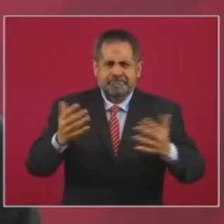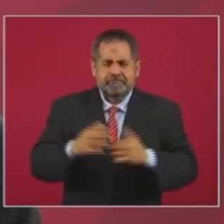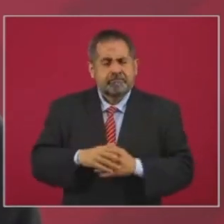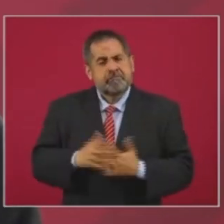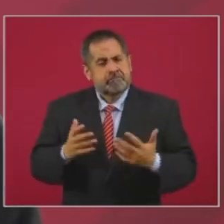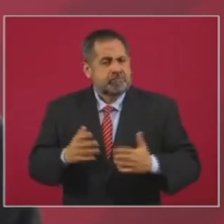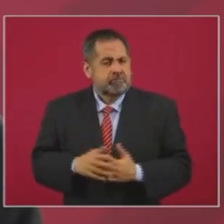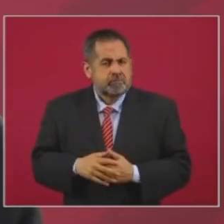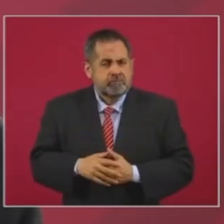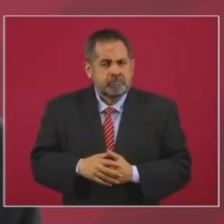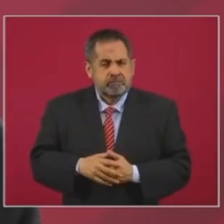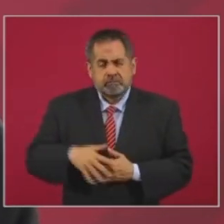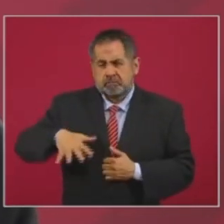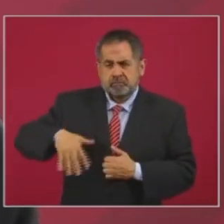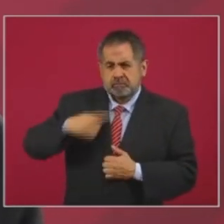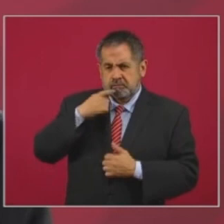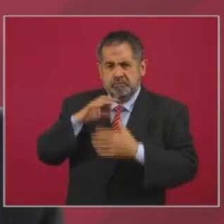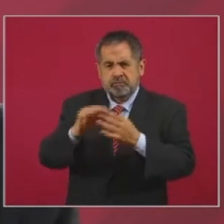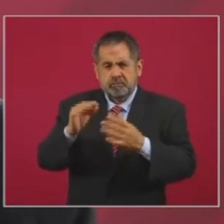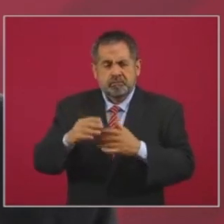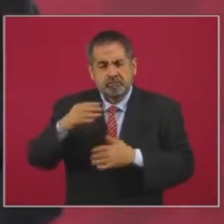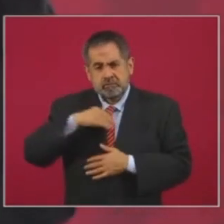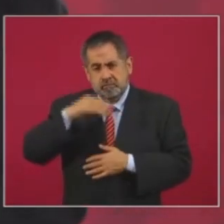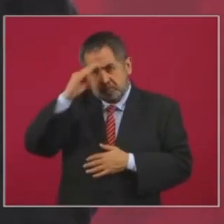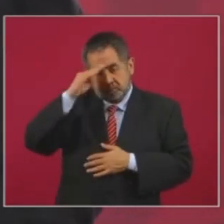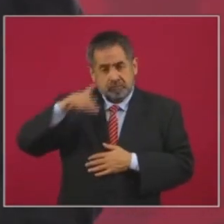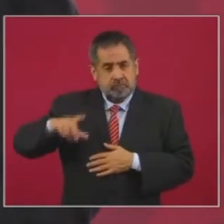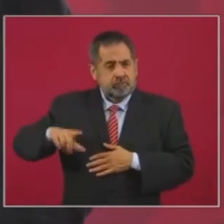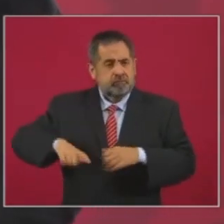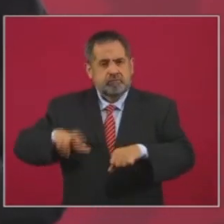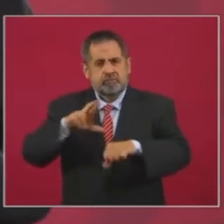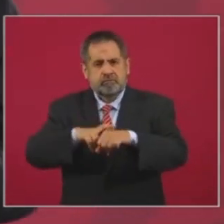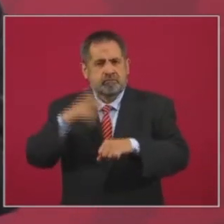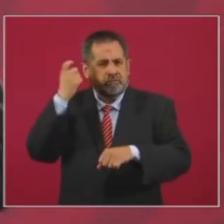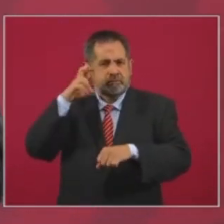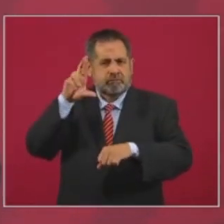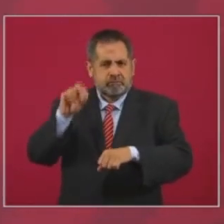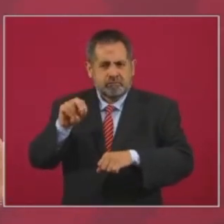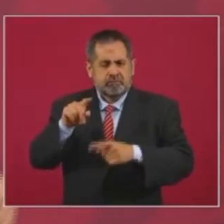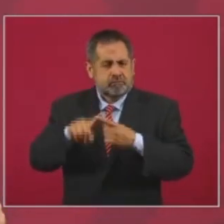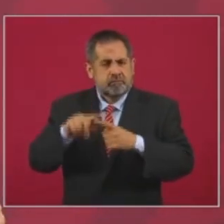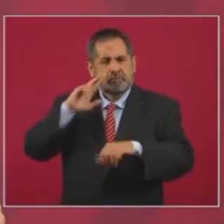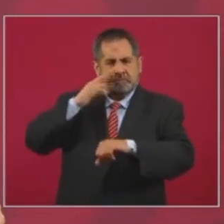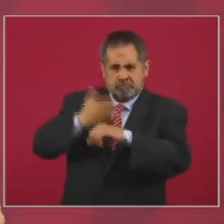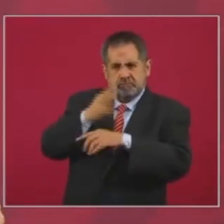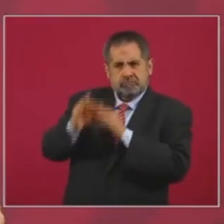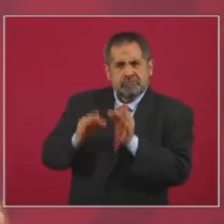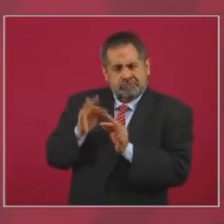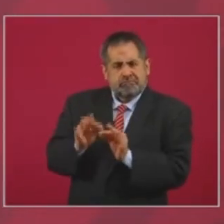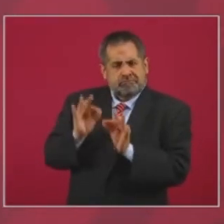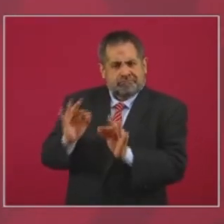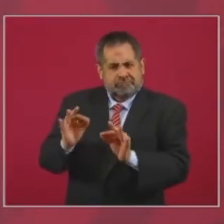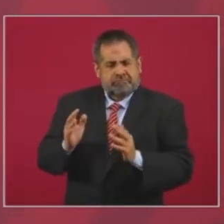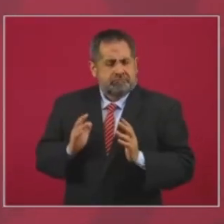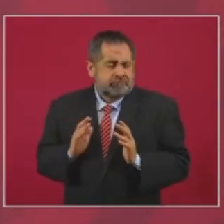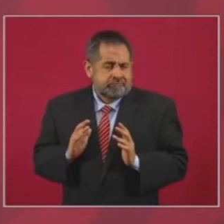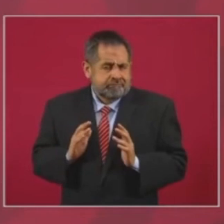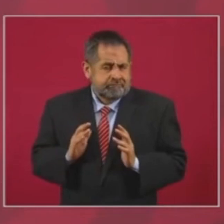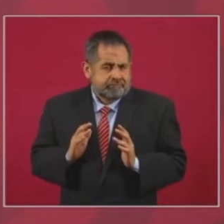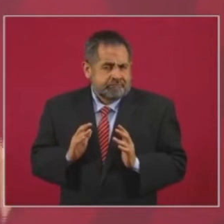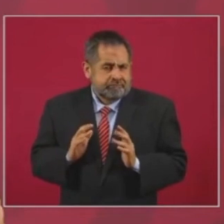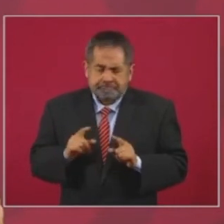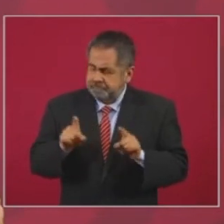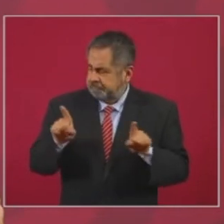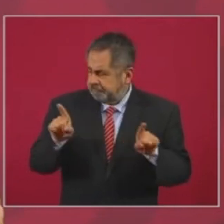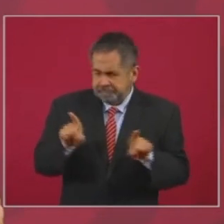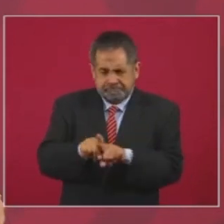Acabo de decir que considero al gobernador de Quintana Roo un hombre responsable. Entonces, lo mismo